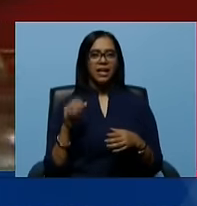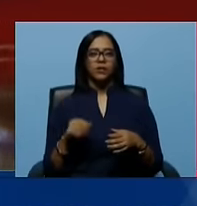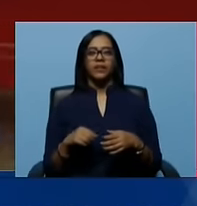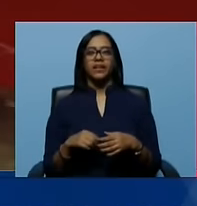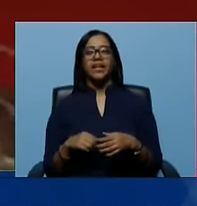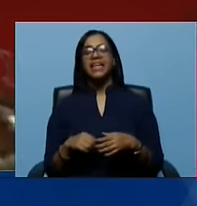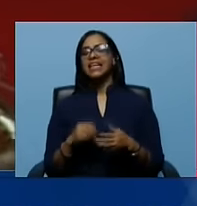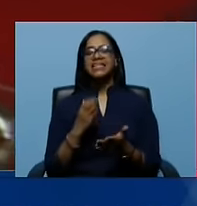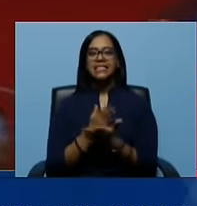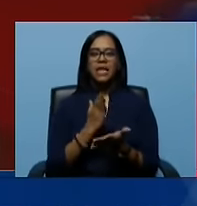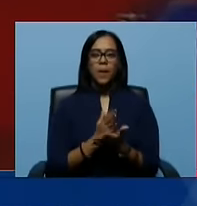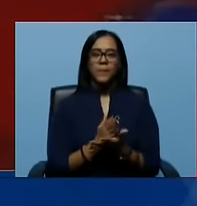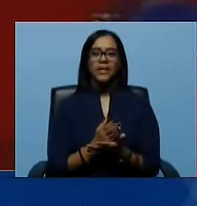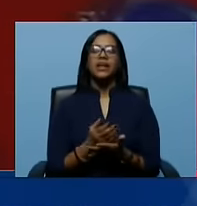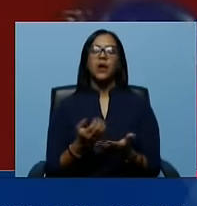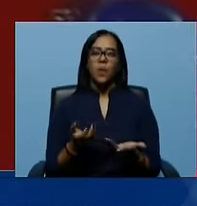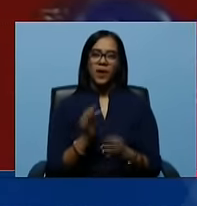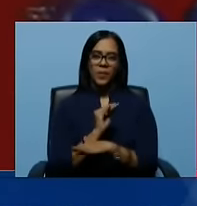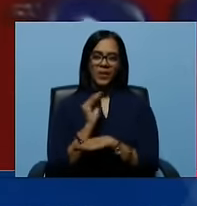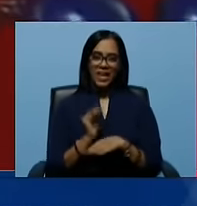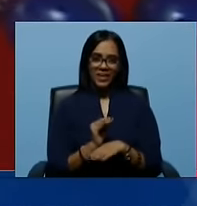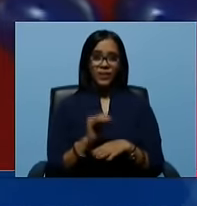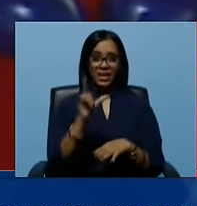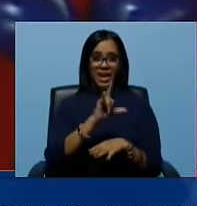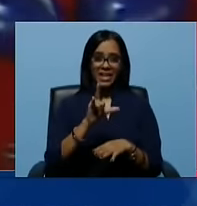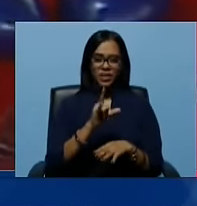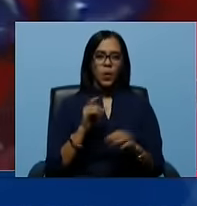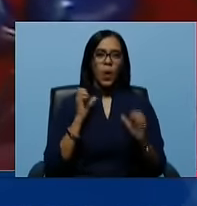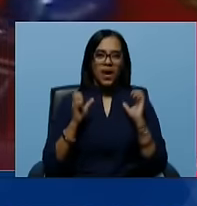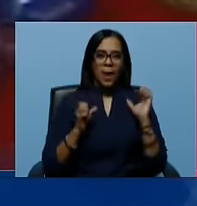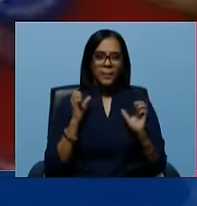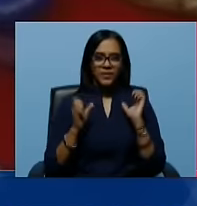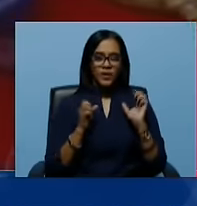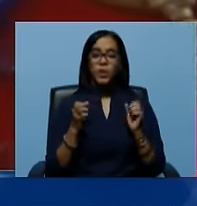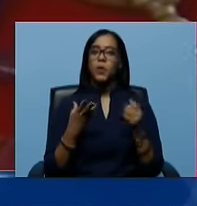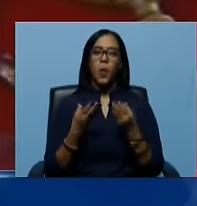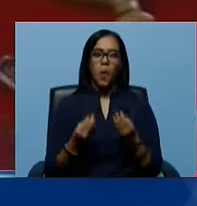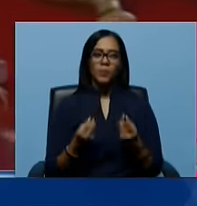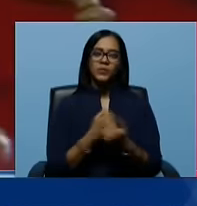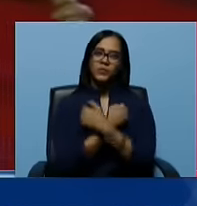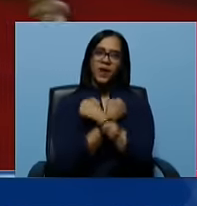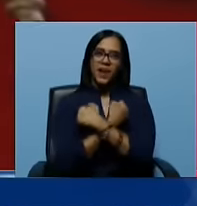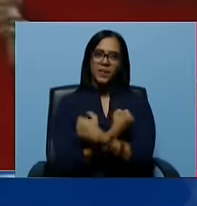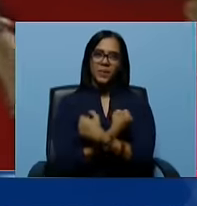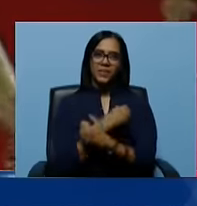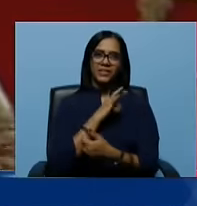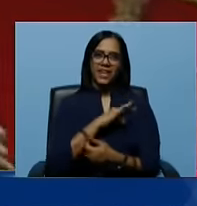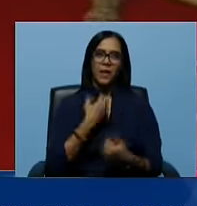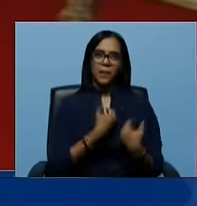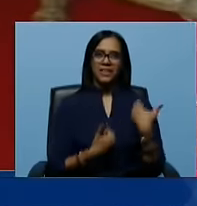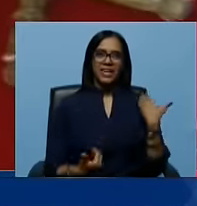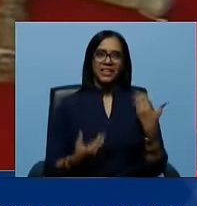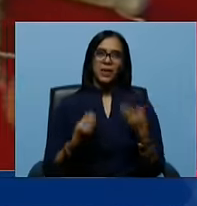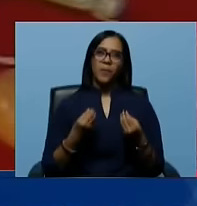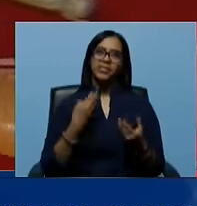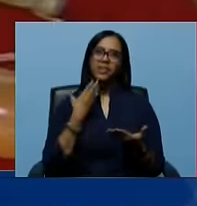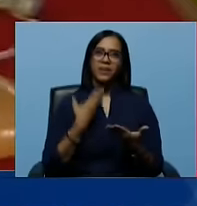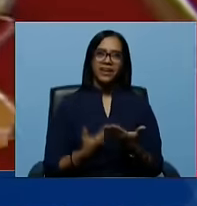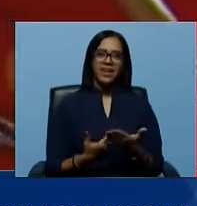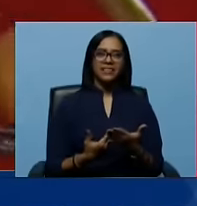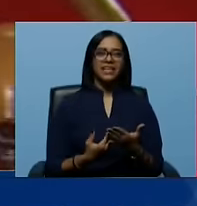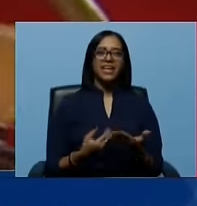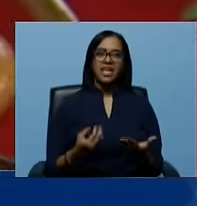el estado que siempre los va a albergar con cariño, con emoción, con mucho amor. Señor presidente, muchísimas gracias